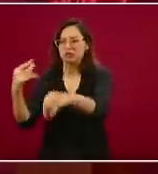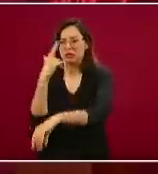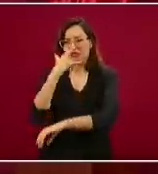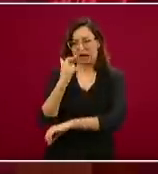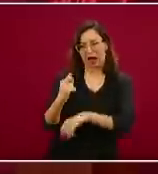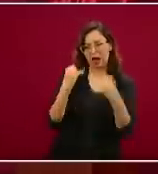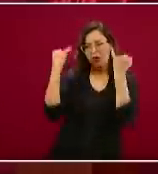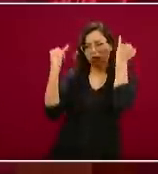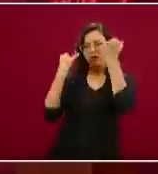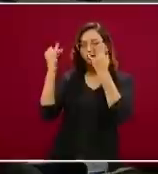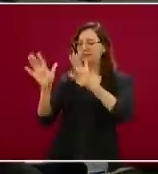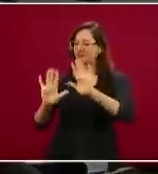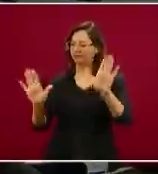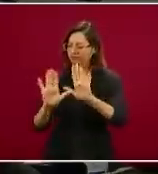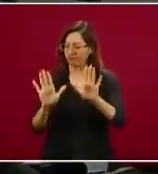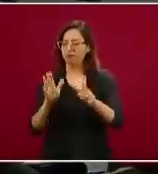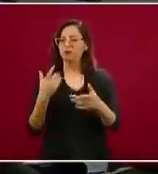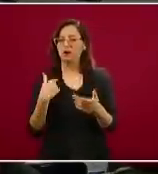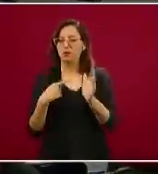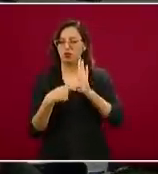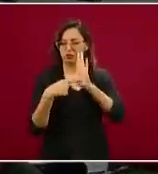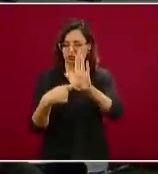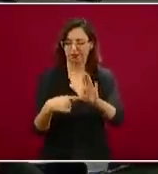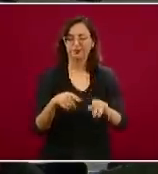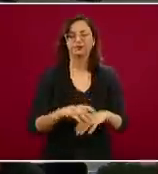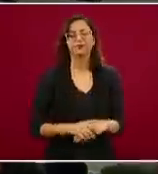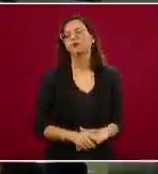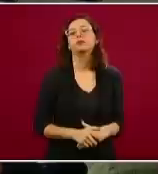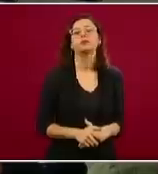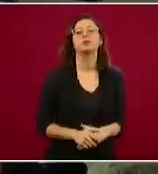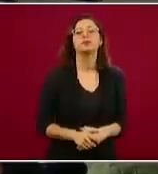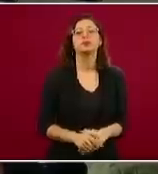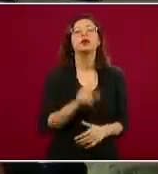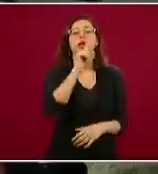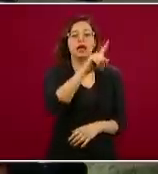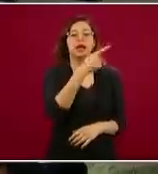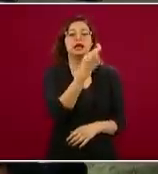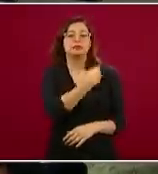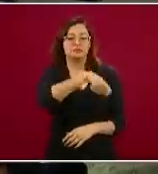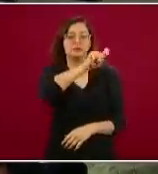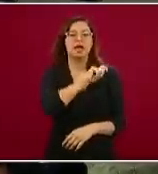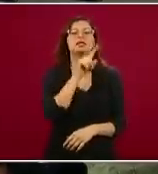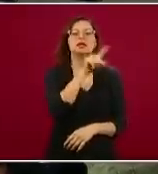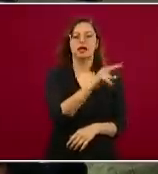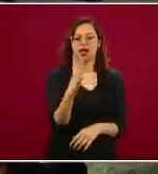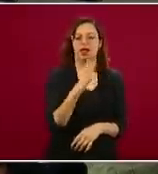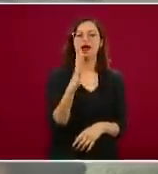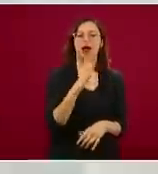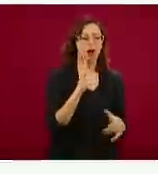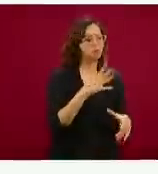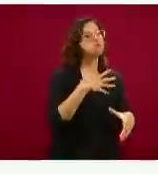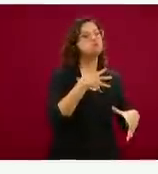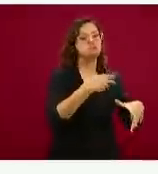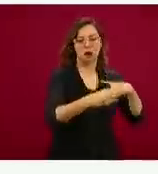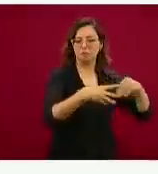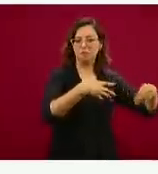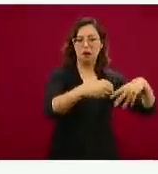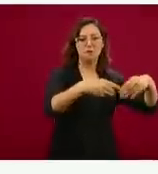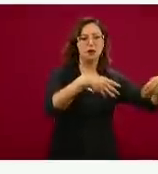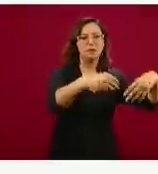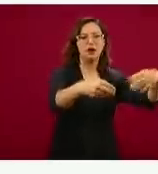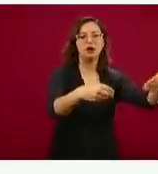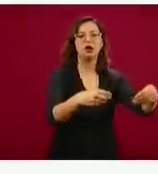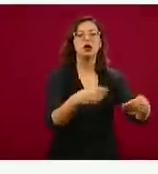similitudes con el resto del mundo. En España tienen ya transmisión comunitaria y la mitad de los casos están